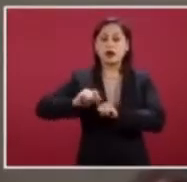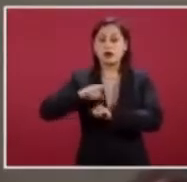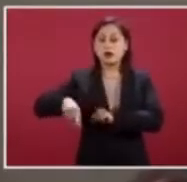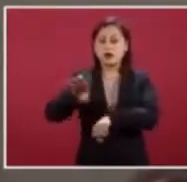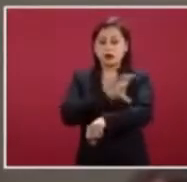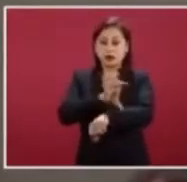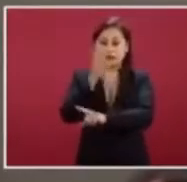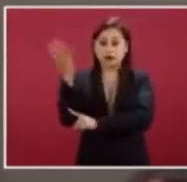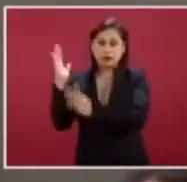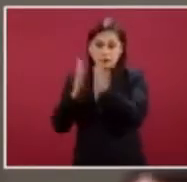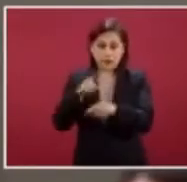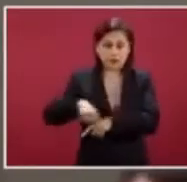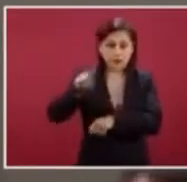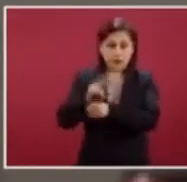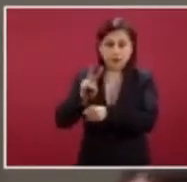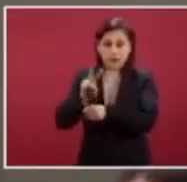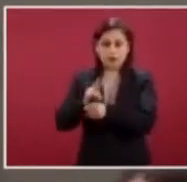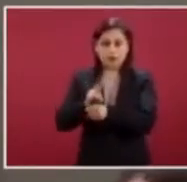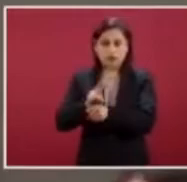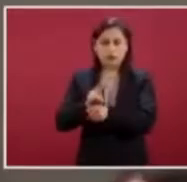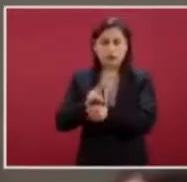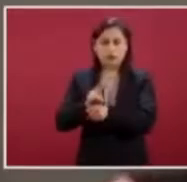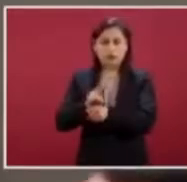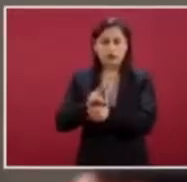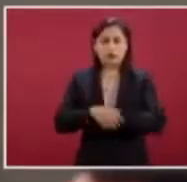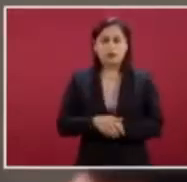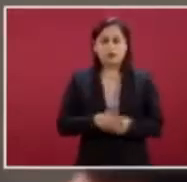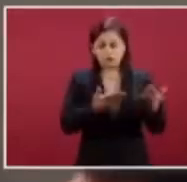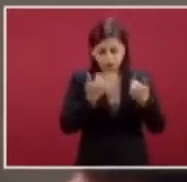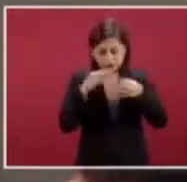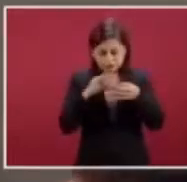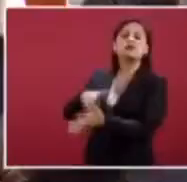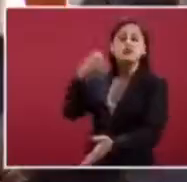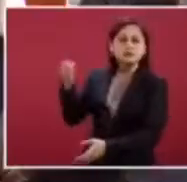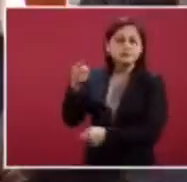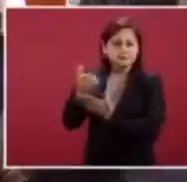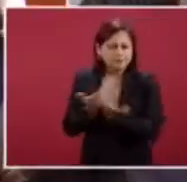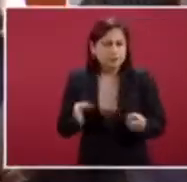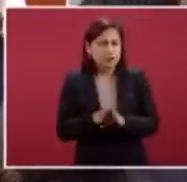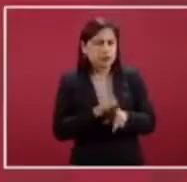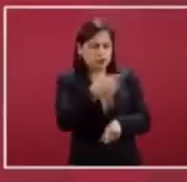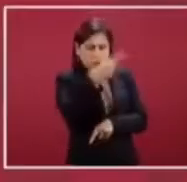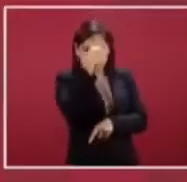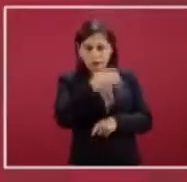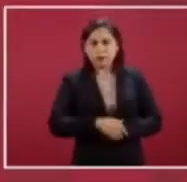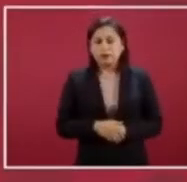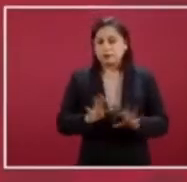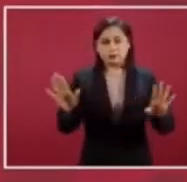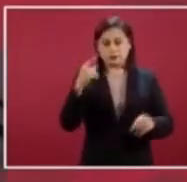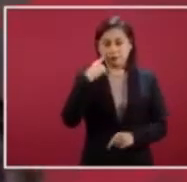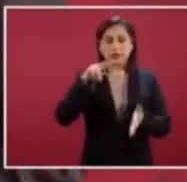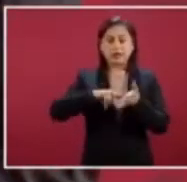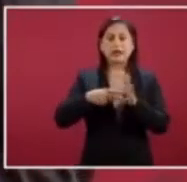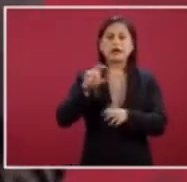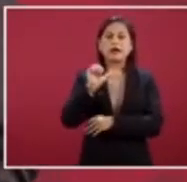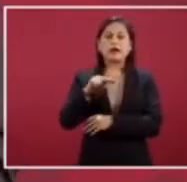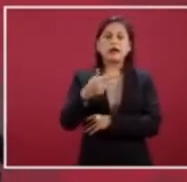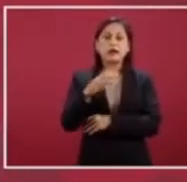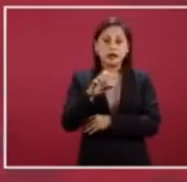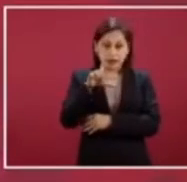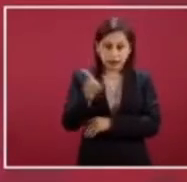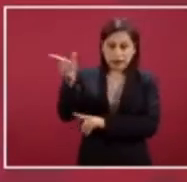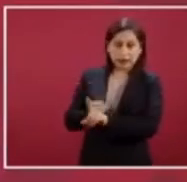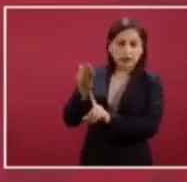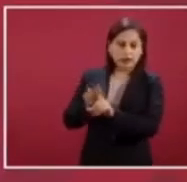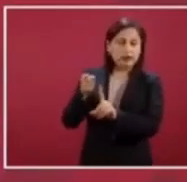energético. Si nos podría detallar más o menos cómo fue su designación. No, pues Ángel es una persona con